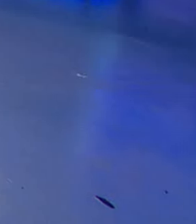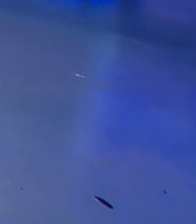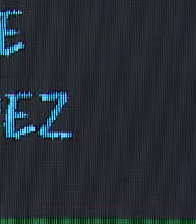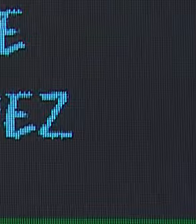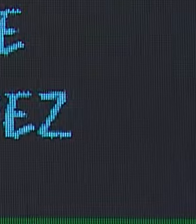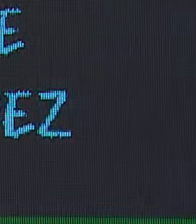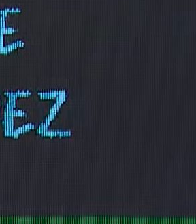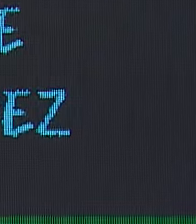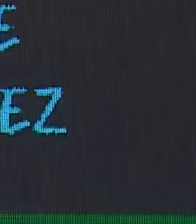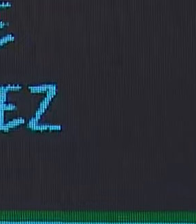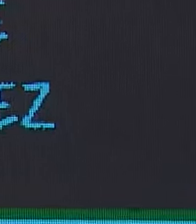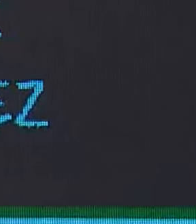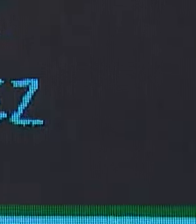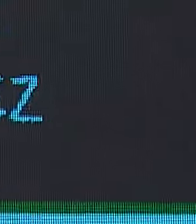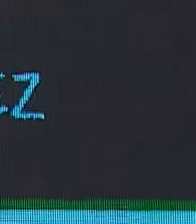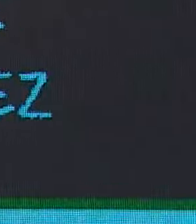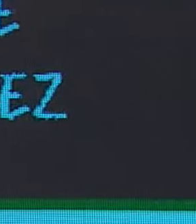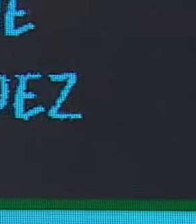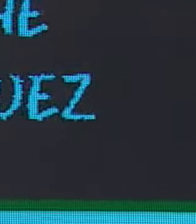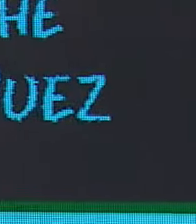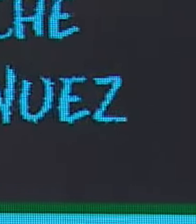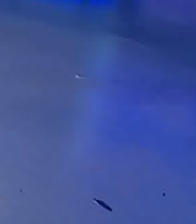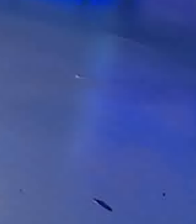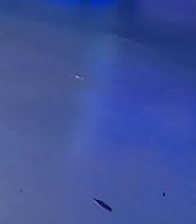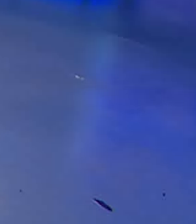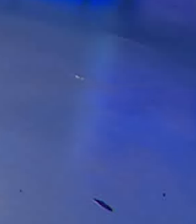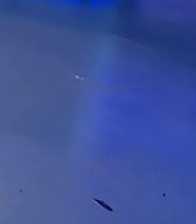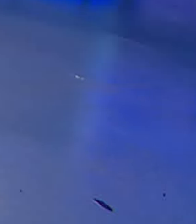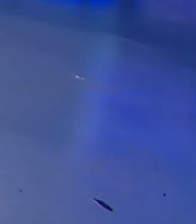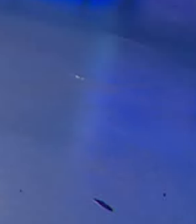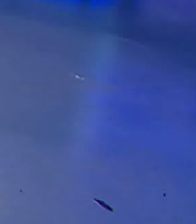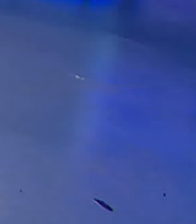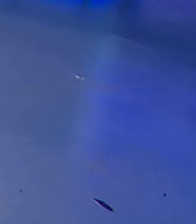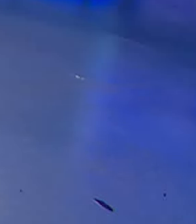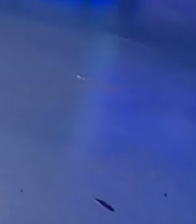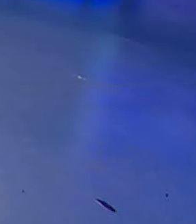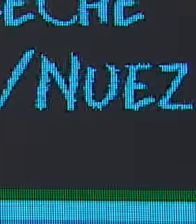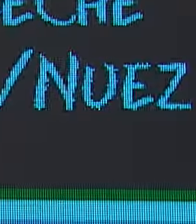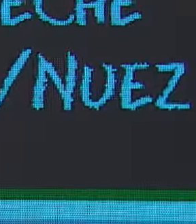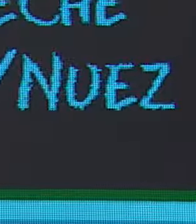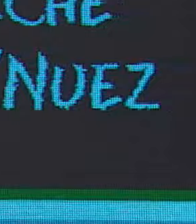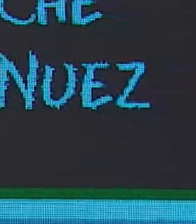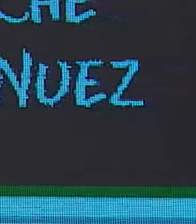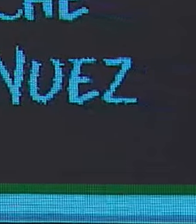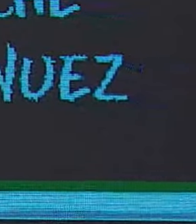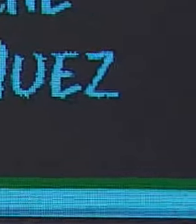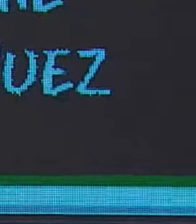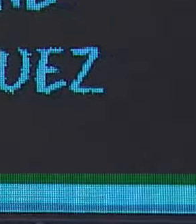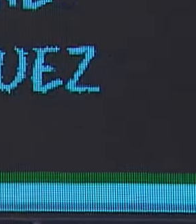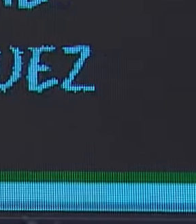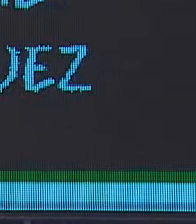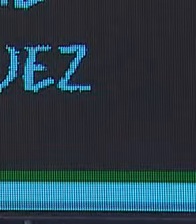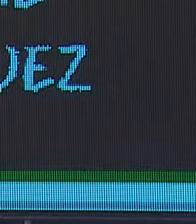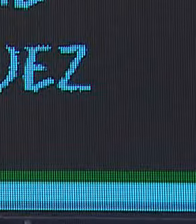Dulce de leche granizado, tres personas. Dulce de leche granizado. Sí. ¿Qué más? Por favor, chocolate por favor, con pan. Acá Tomás dice melón con jamón. Tomás